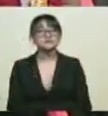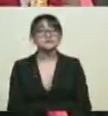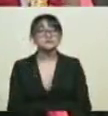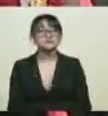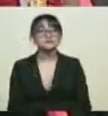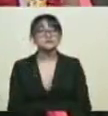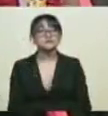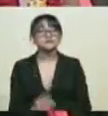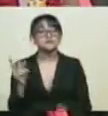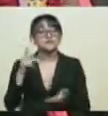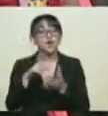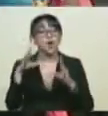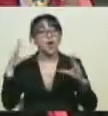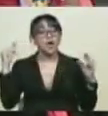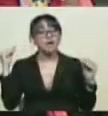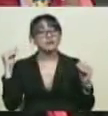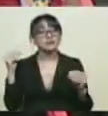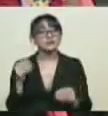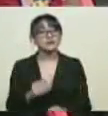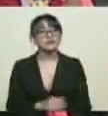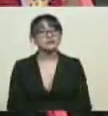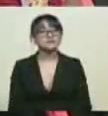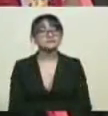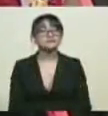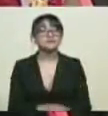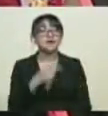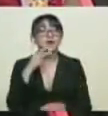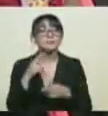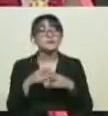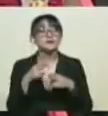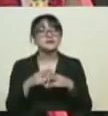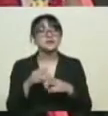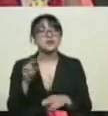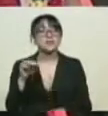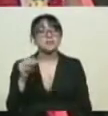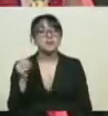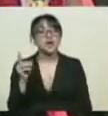de Holanda, de Aruba, de Curazao, con el apellido Maduro.